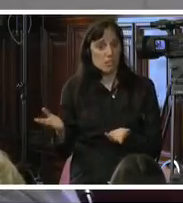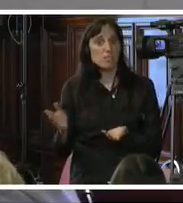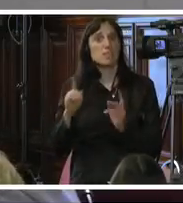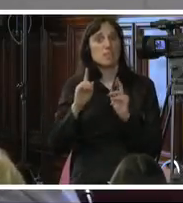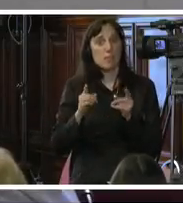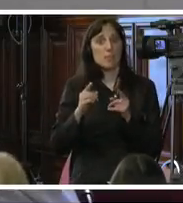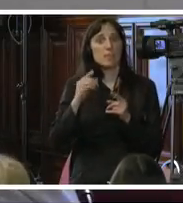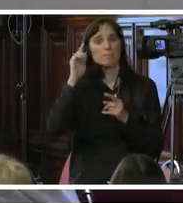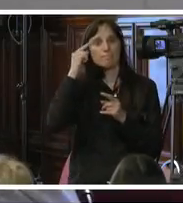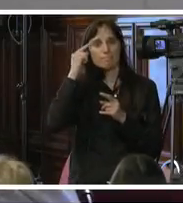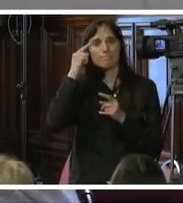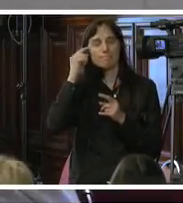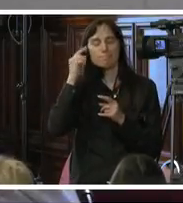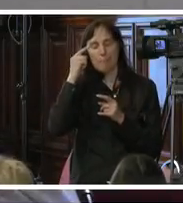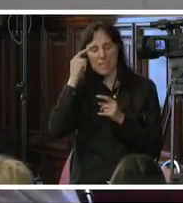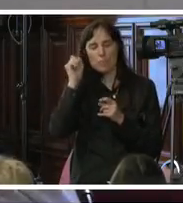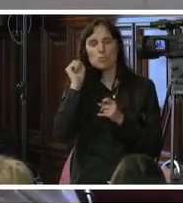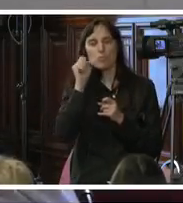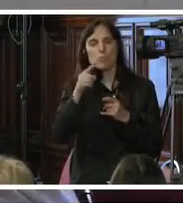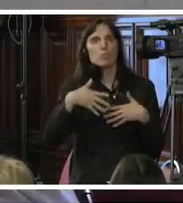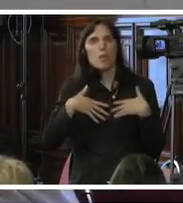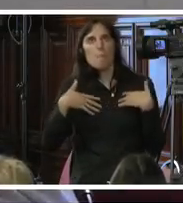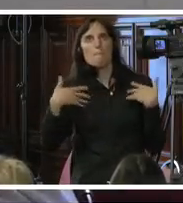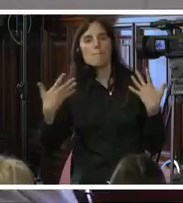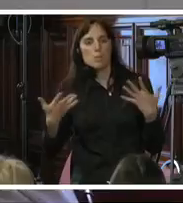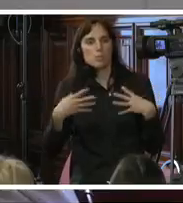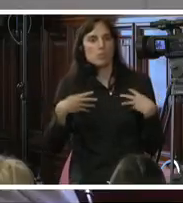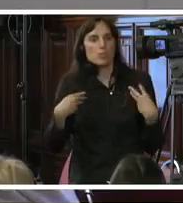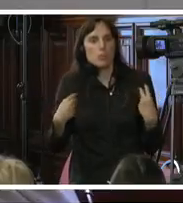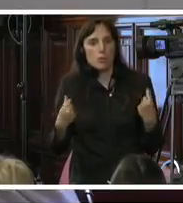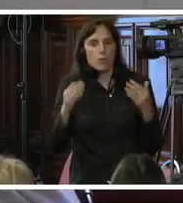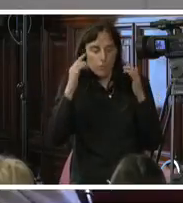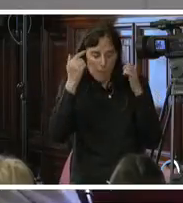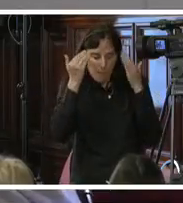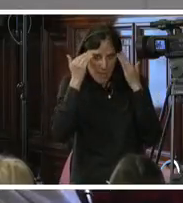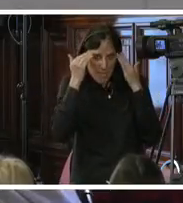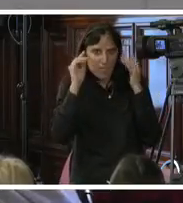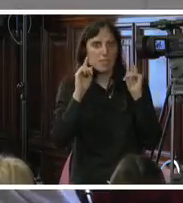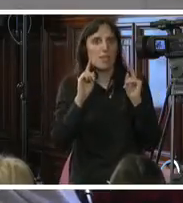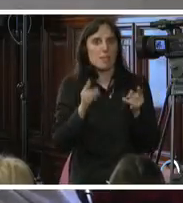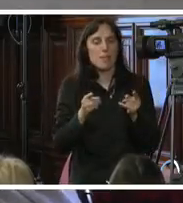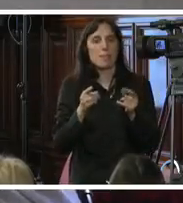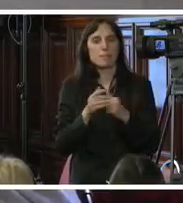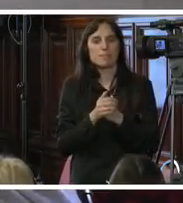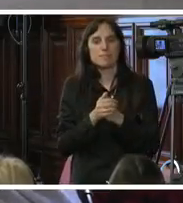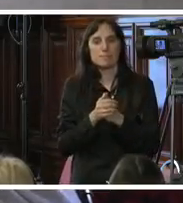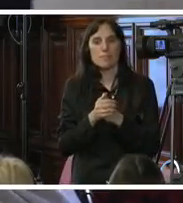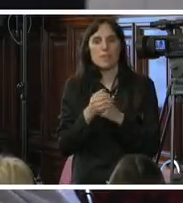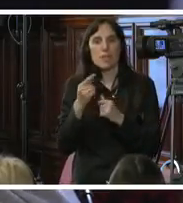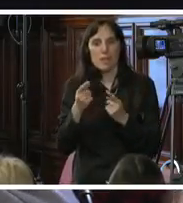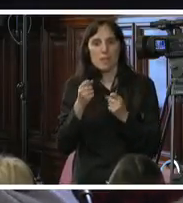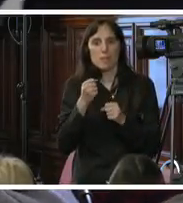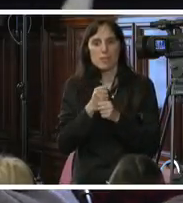ocupando de sus psiquis, de sus emociones. Y es fundamental que todos los aquí presentes hagamos lo